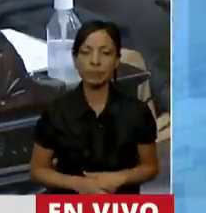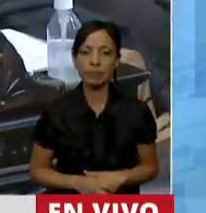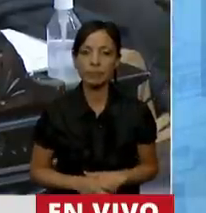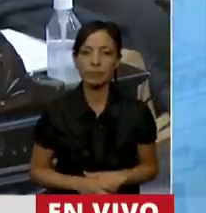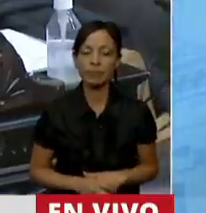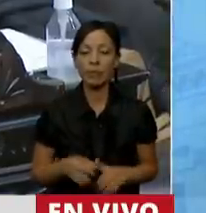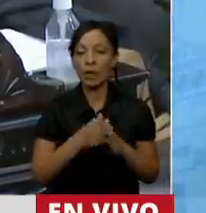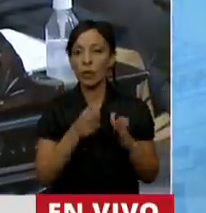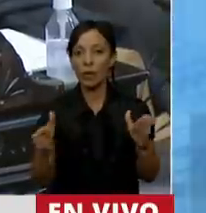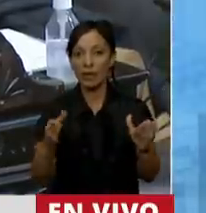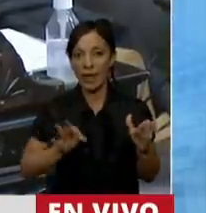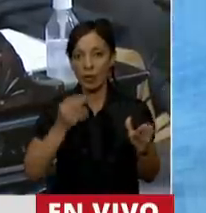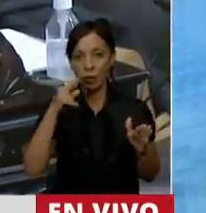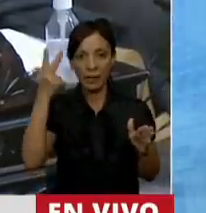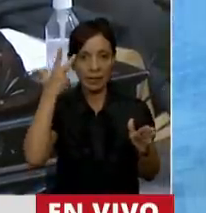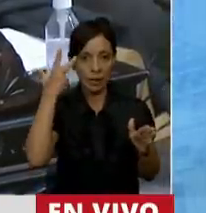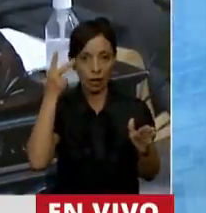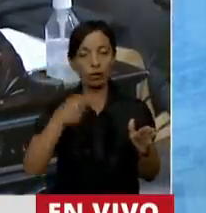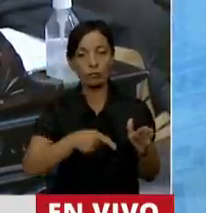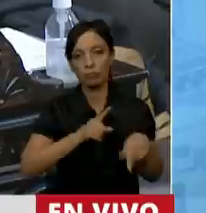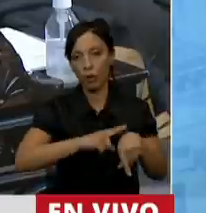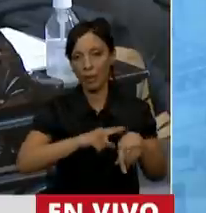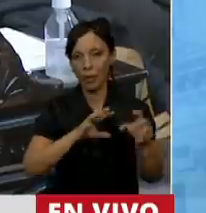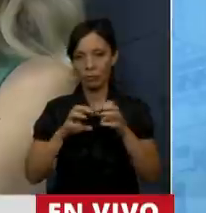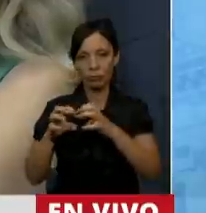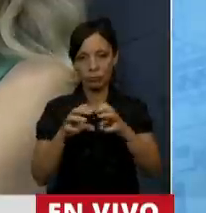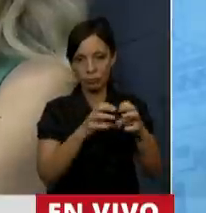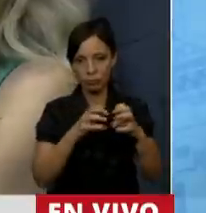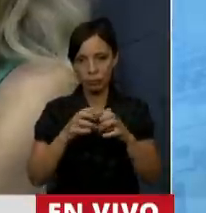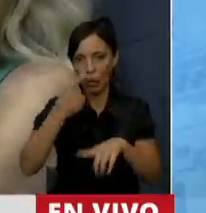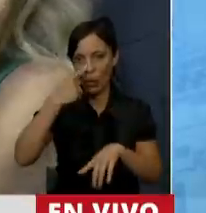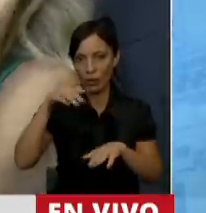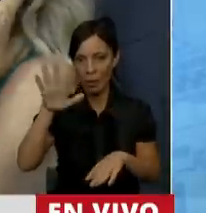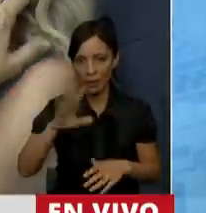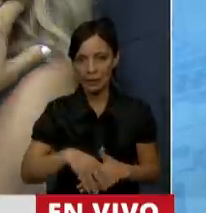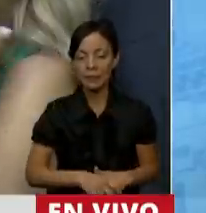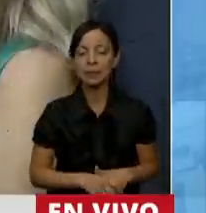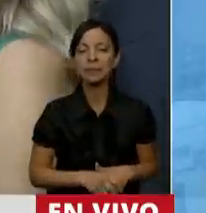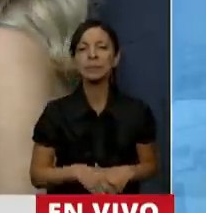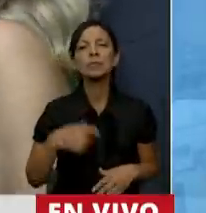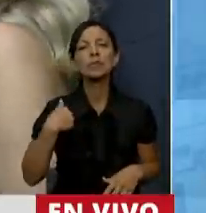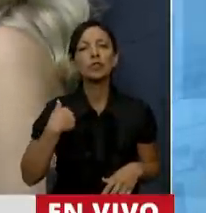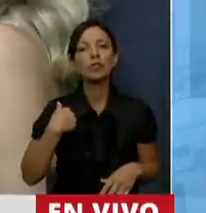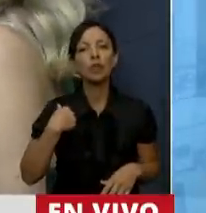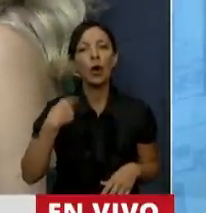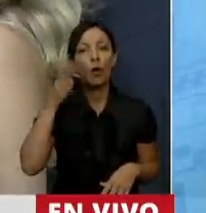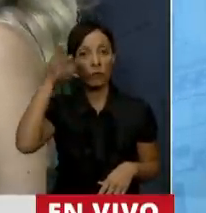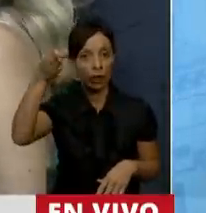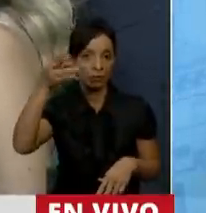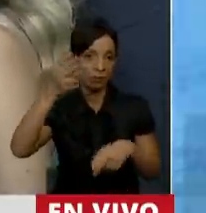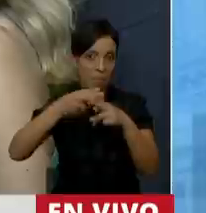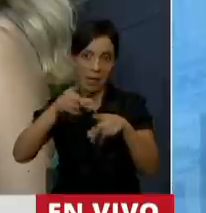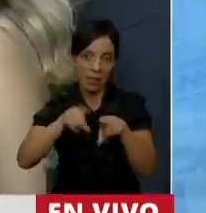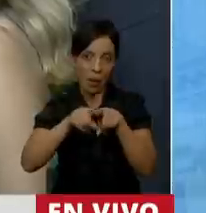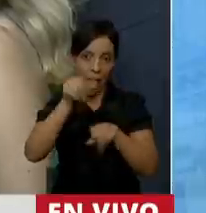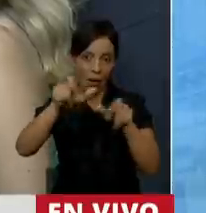Durante el 2018, cuando se trató el proyecto, la última vez que fue tratado, yo estaba en la plaza, como está mucha